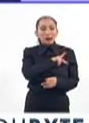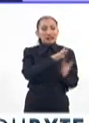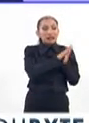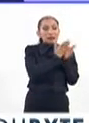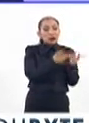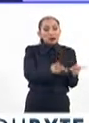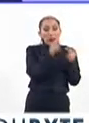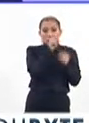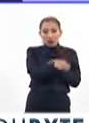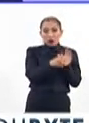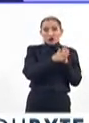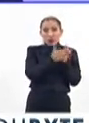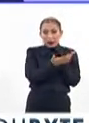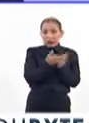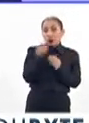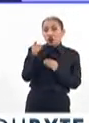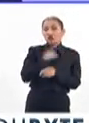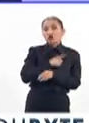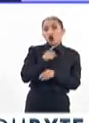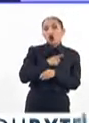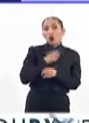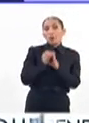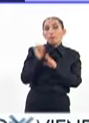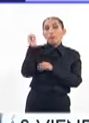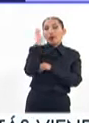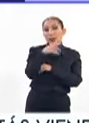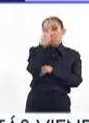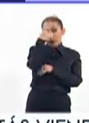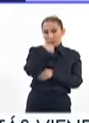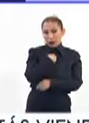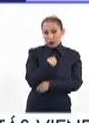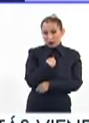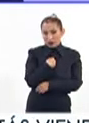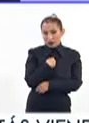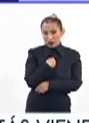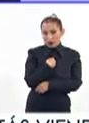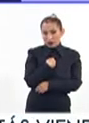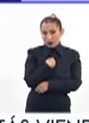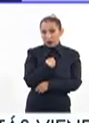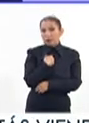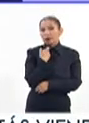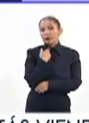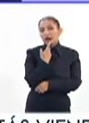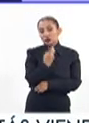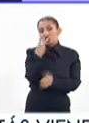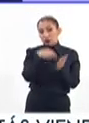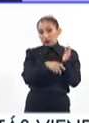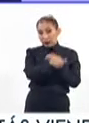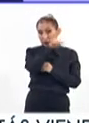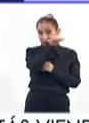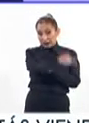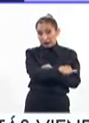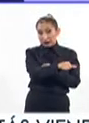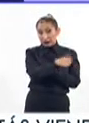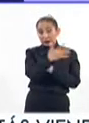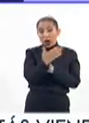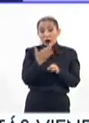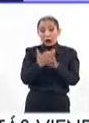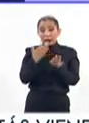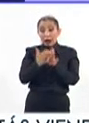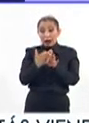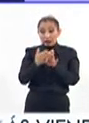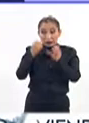se venden, este mismo libro se vende solamente por envío para mí. Ok. Y esto fue del 2016, entonces ya no estoy muy